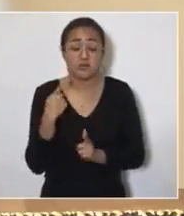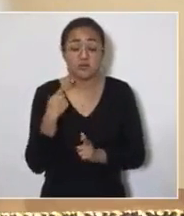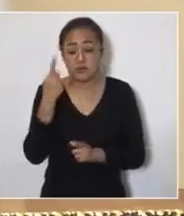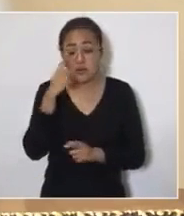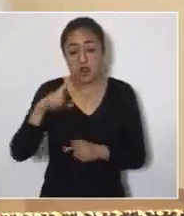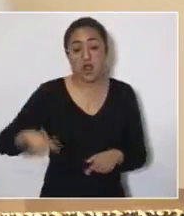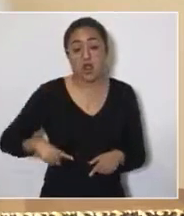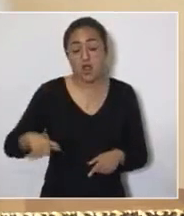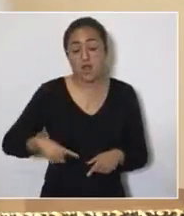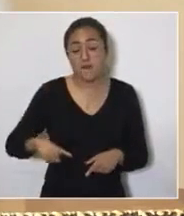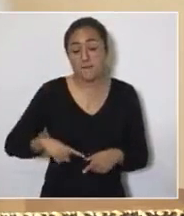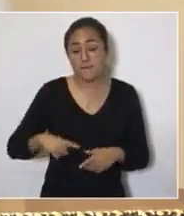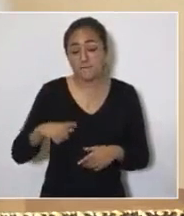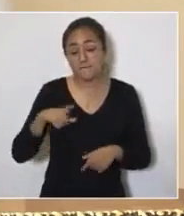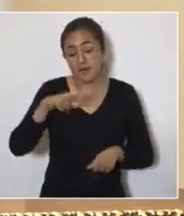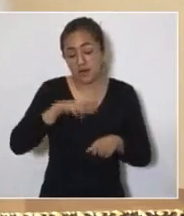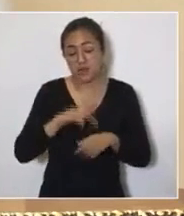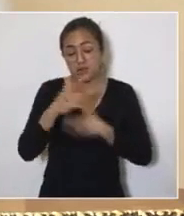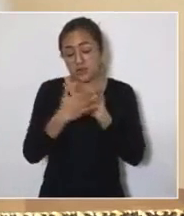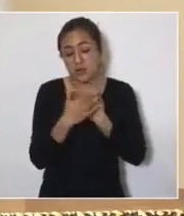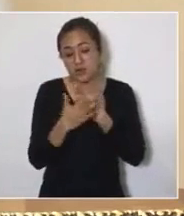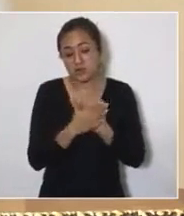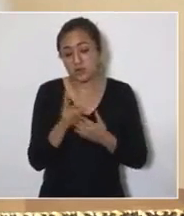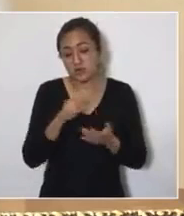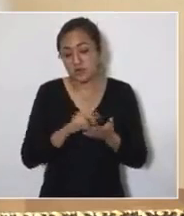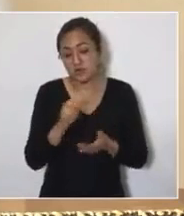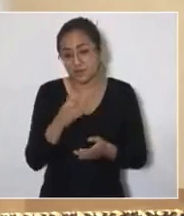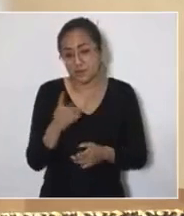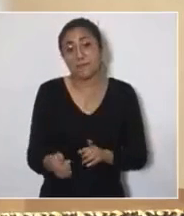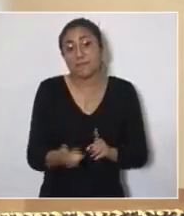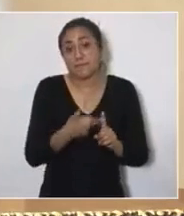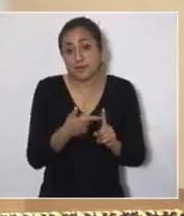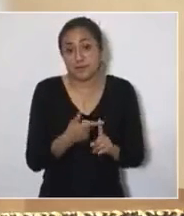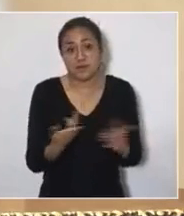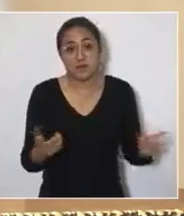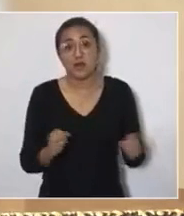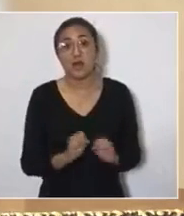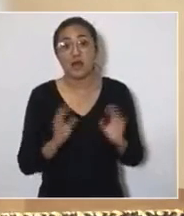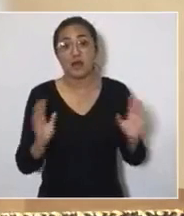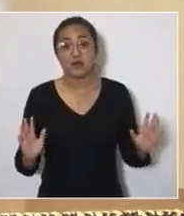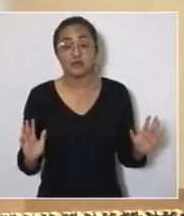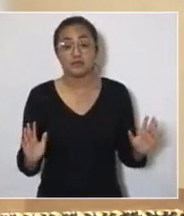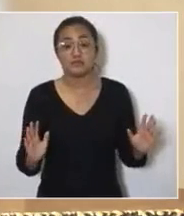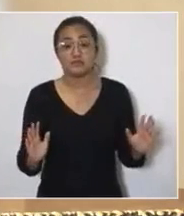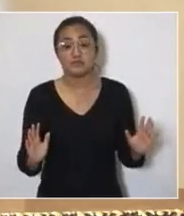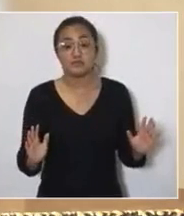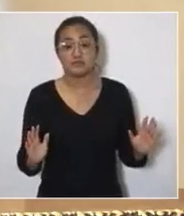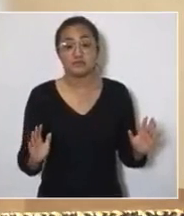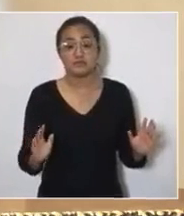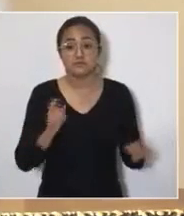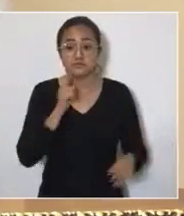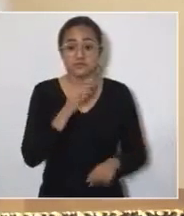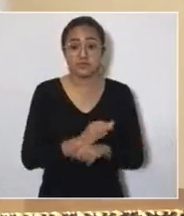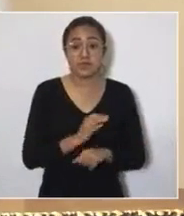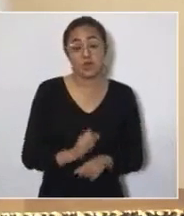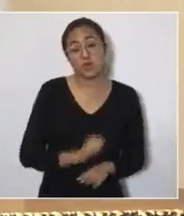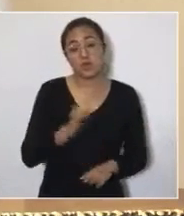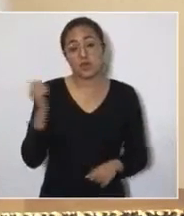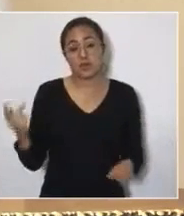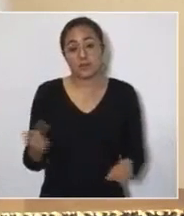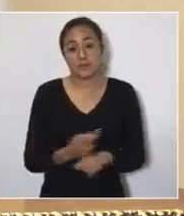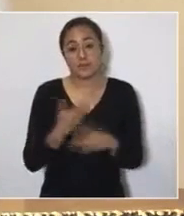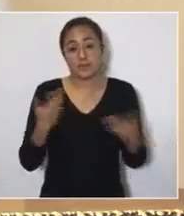la gubernatura del estado y esto es lo primero eh o sea así de clarito así como se calificaron otras